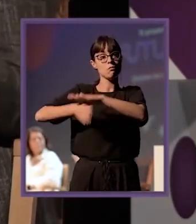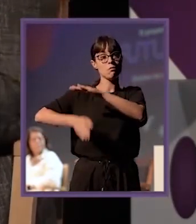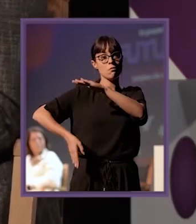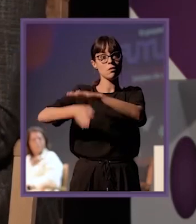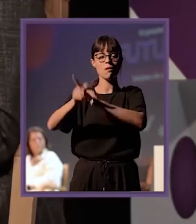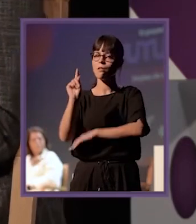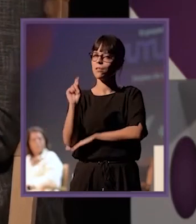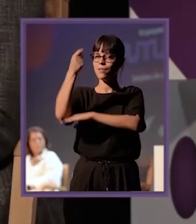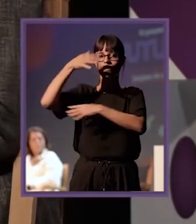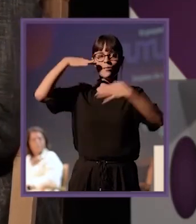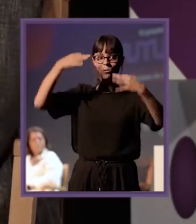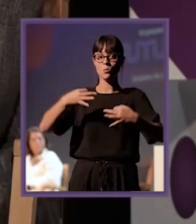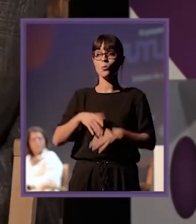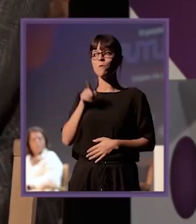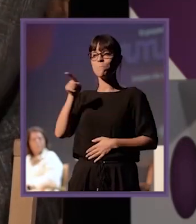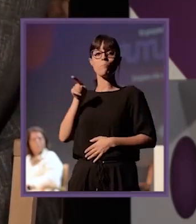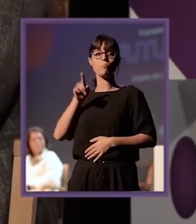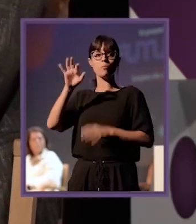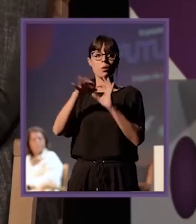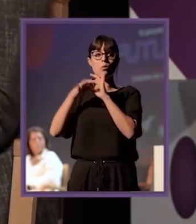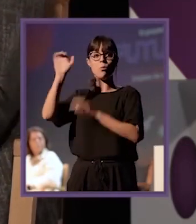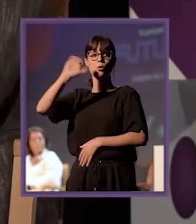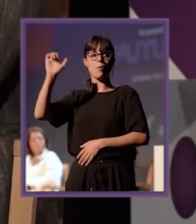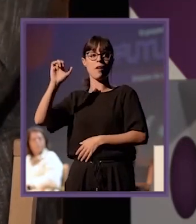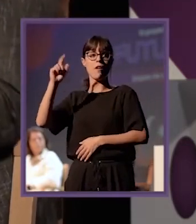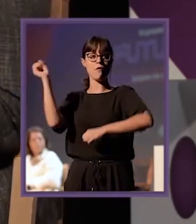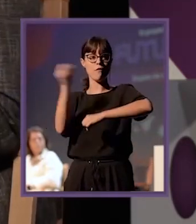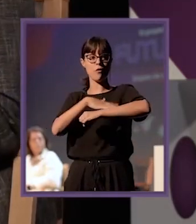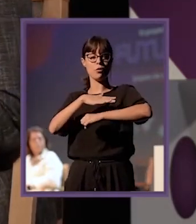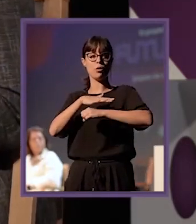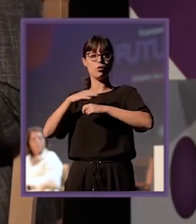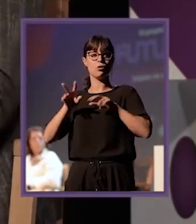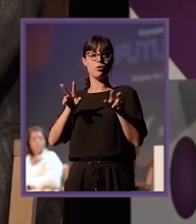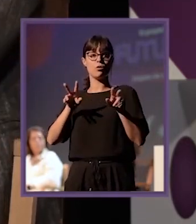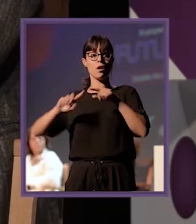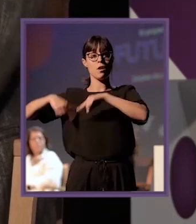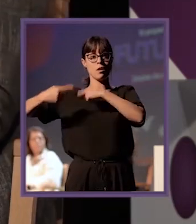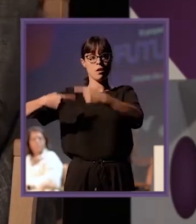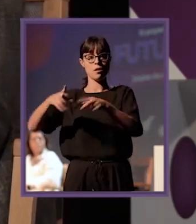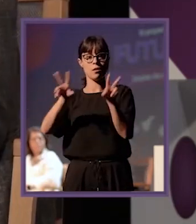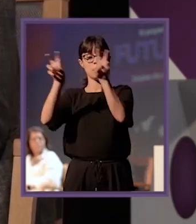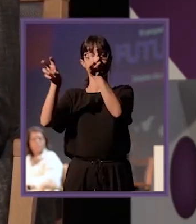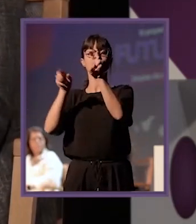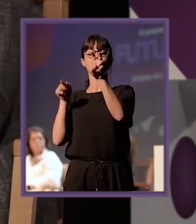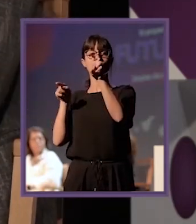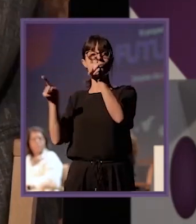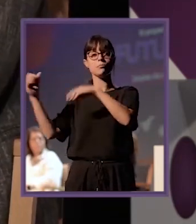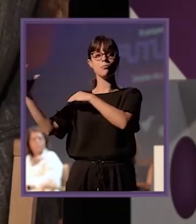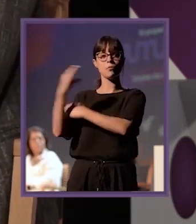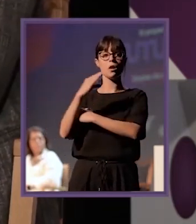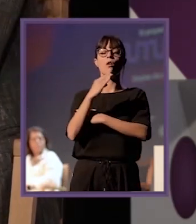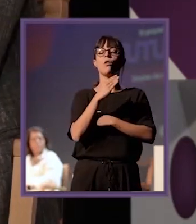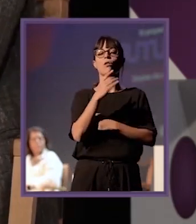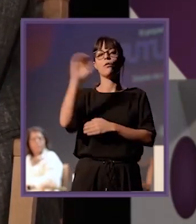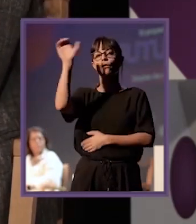a usar también no solo los fondos europeos del Next Generation, sino también el Fondo Social Europeo Plus, el Fondo Europeo de Desarrollo Regional. Nosotros